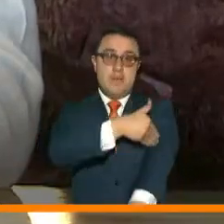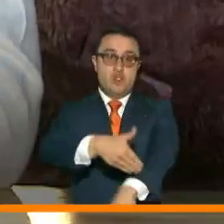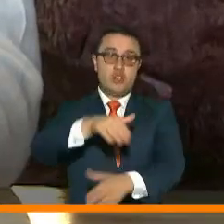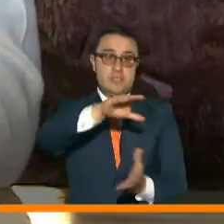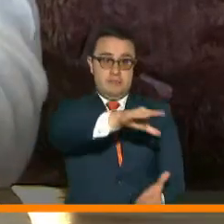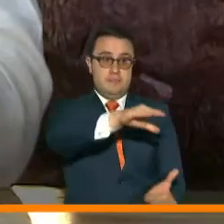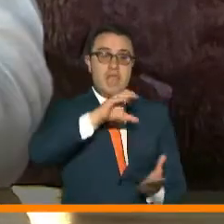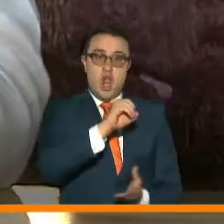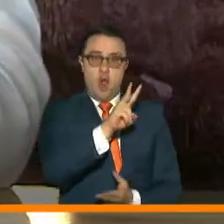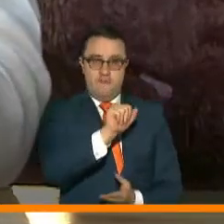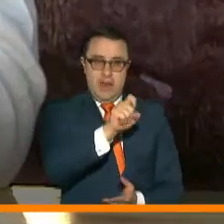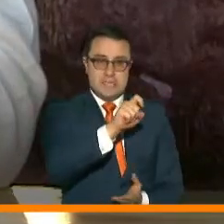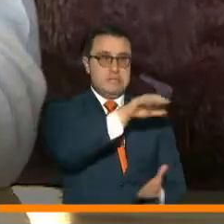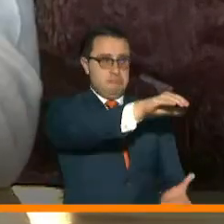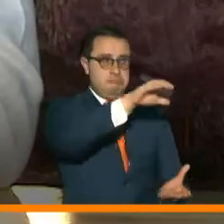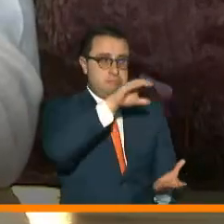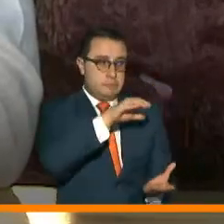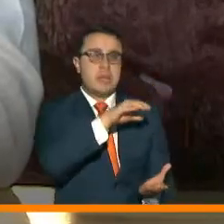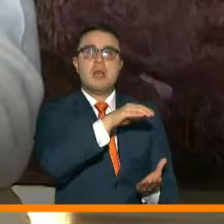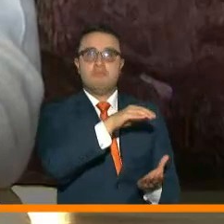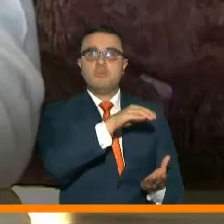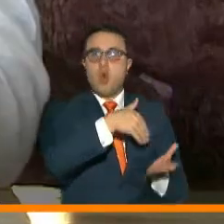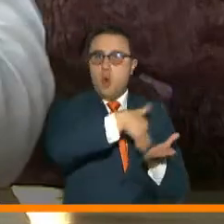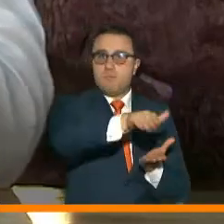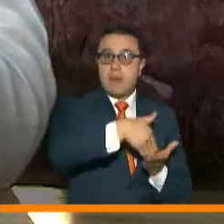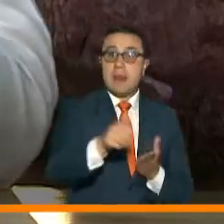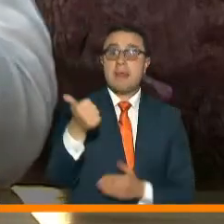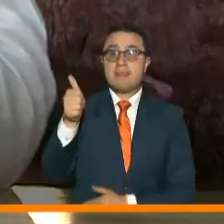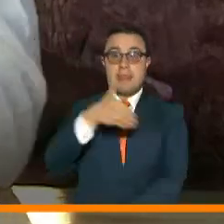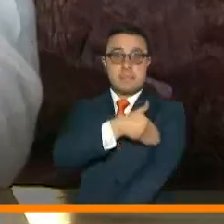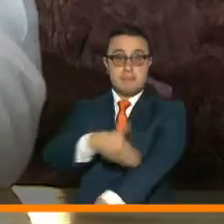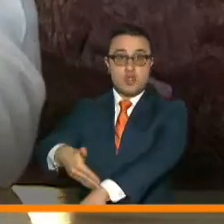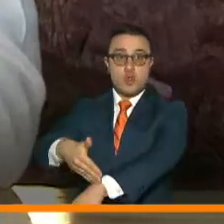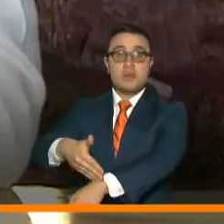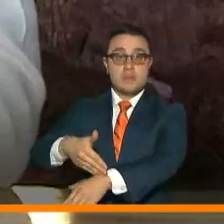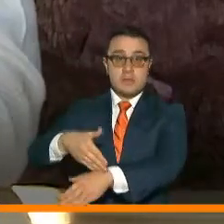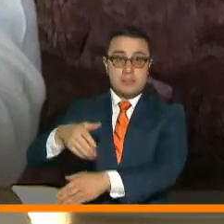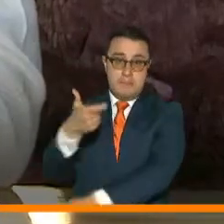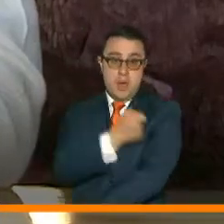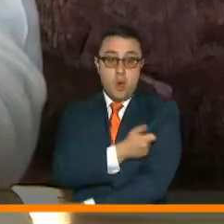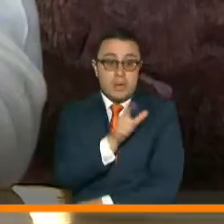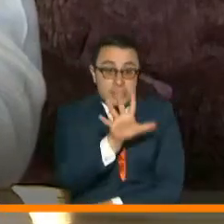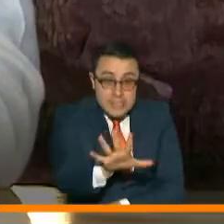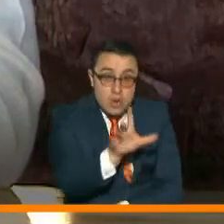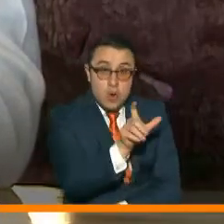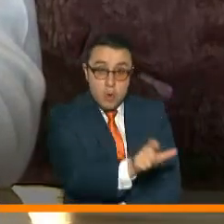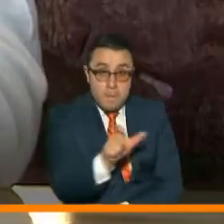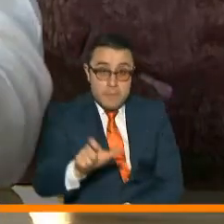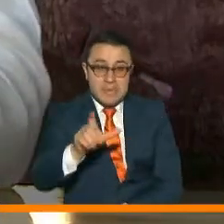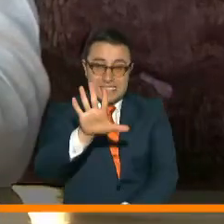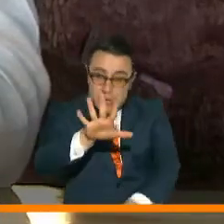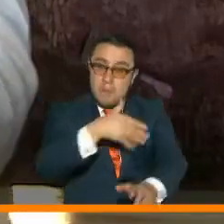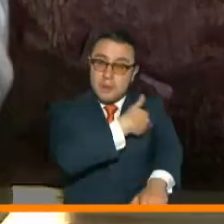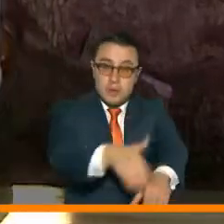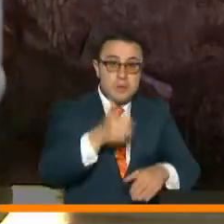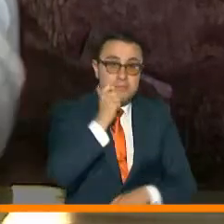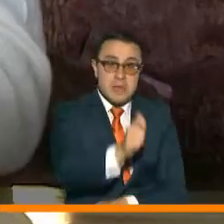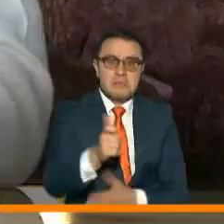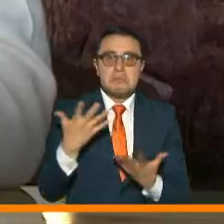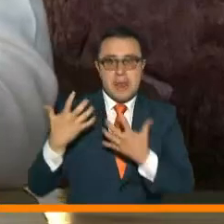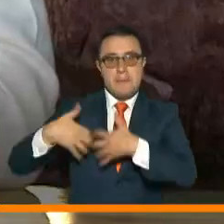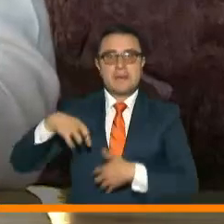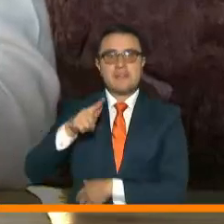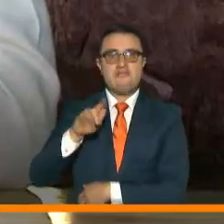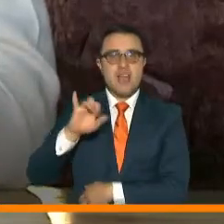COVAX, de haber comprado 10 millones de dosis para 5 millones de colombianos con Pfizer, de haber comprado